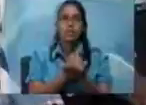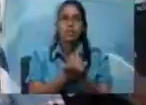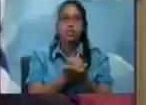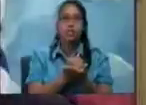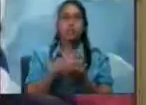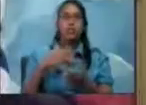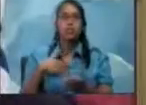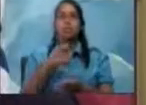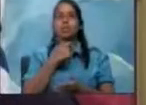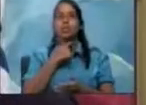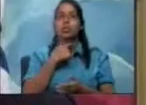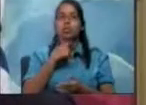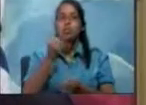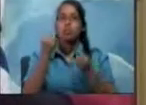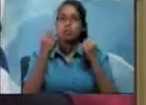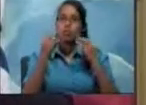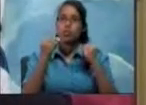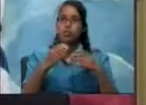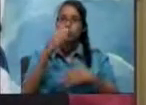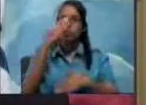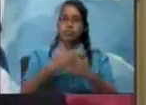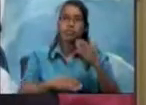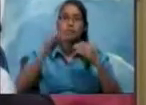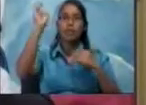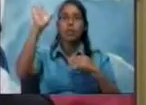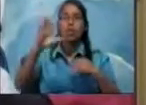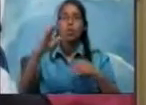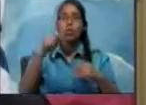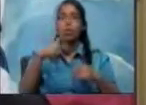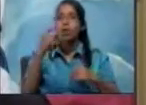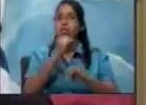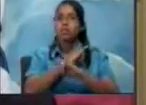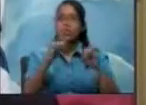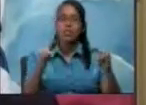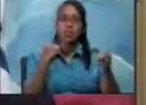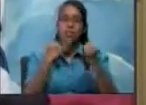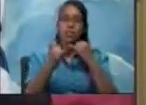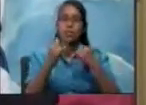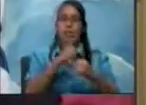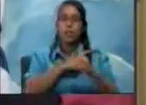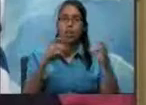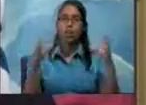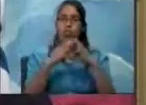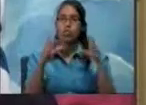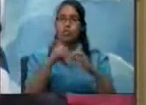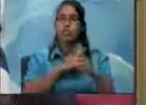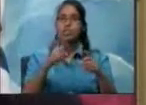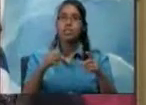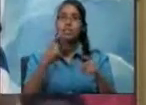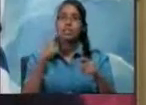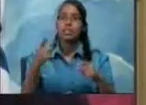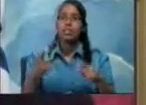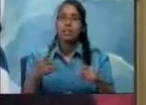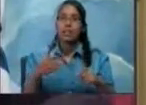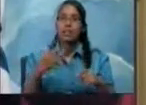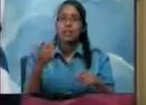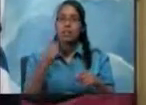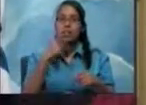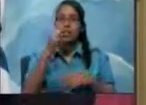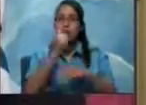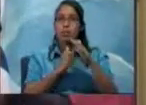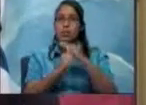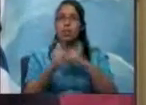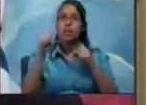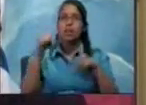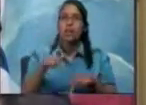gusta mucho el texto que el pastor puerta cita cuando ya se está finalizando la conclusión del matutino que dicen apocalipse Aquí